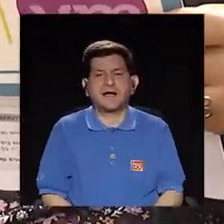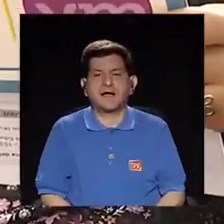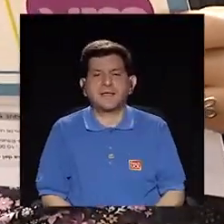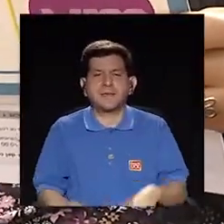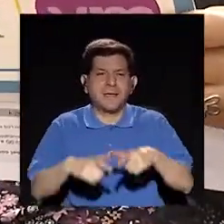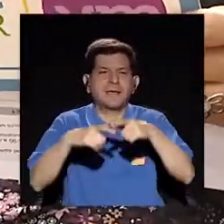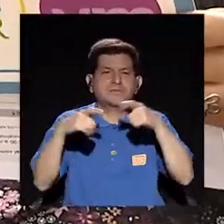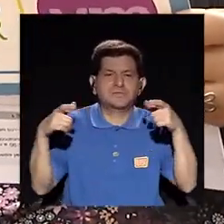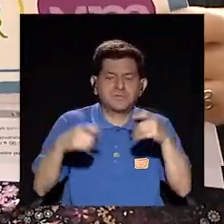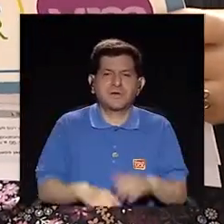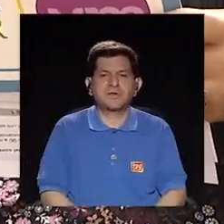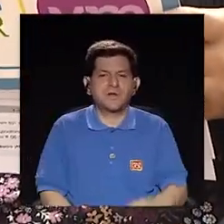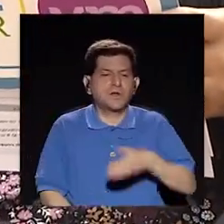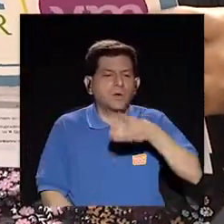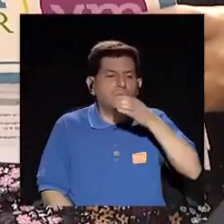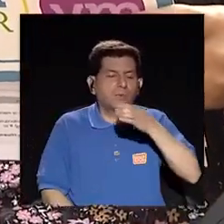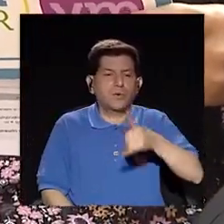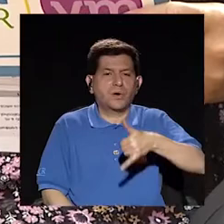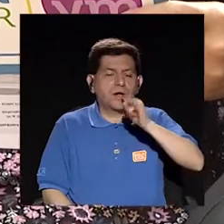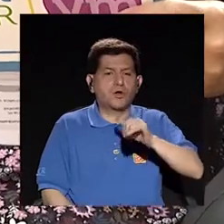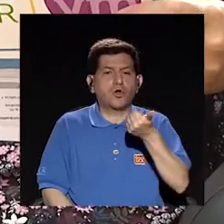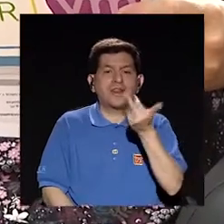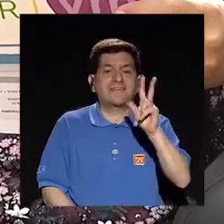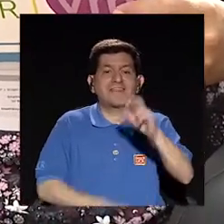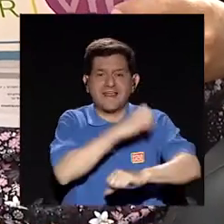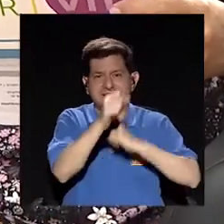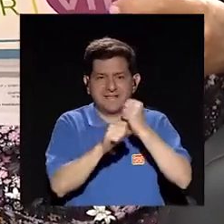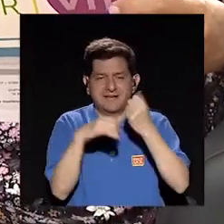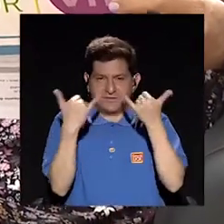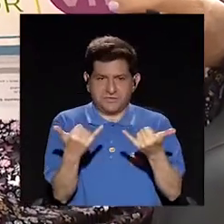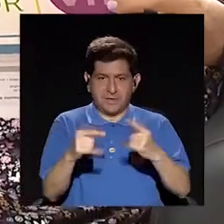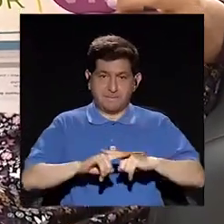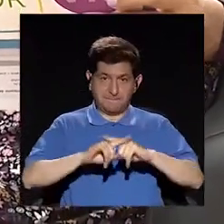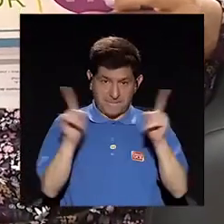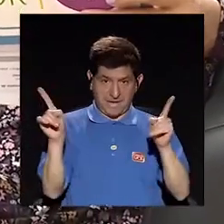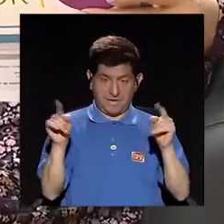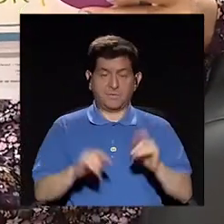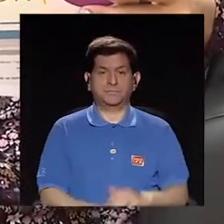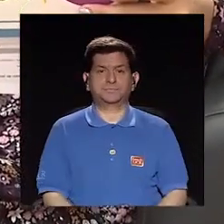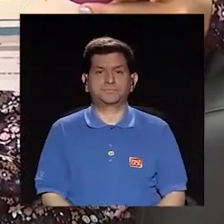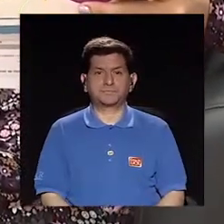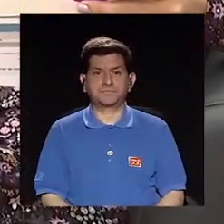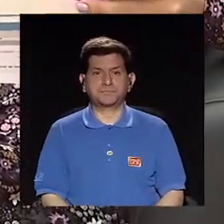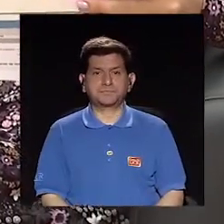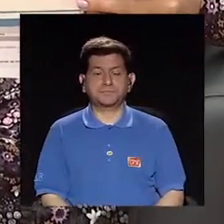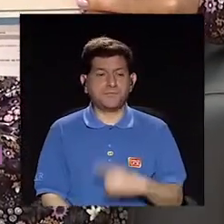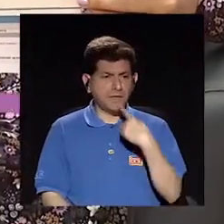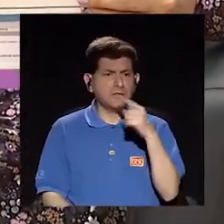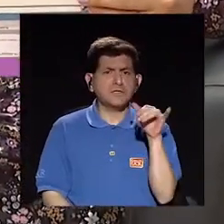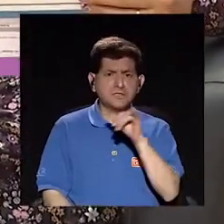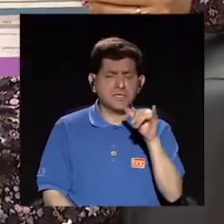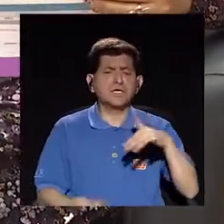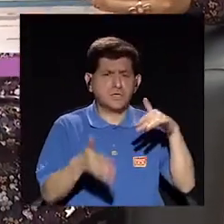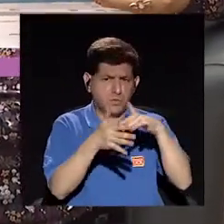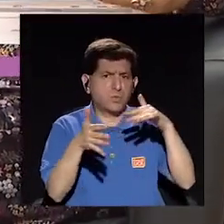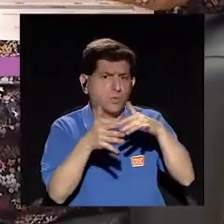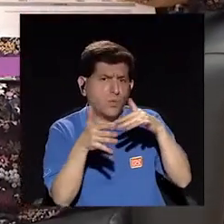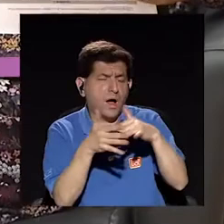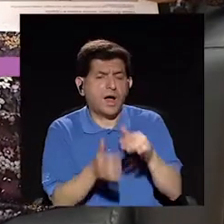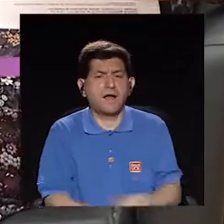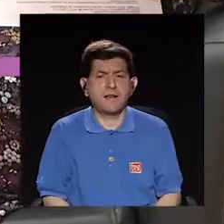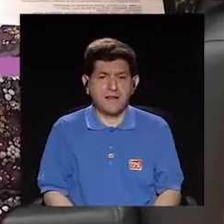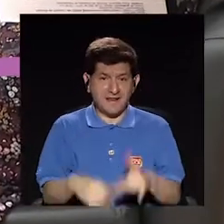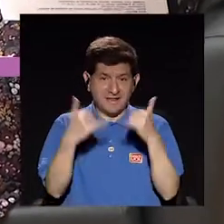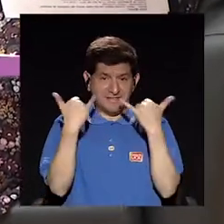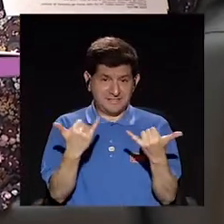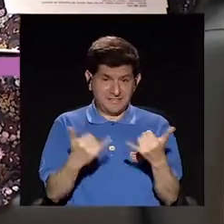mayor cantidad de jóvenes comienzan a probar el alcohol a los 13 años. Sin embargo, también ellos mencionan en el estudio, ¿verdad?,